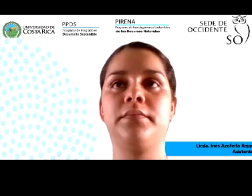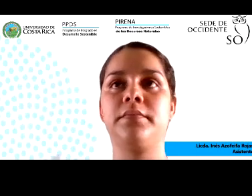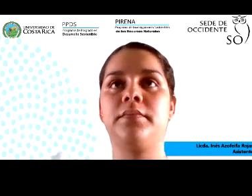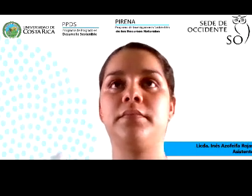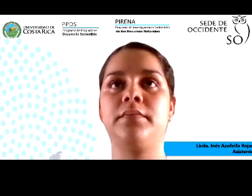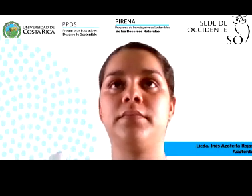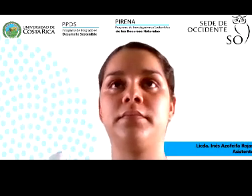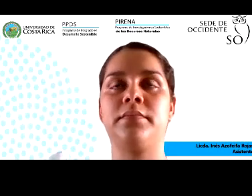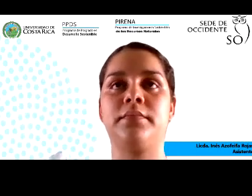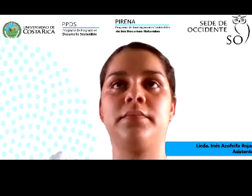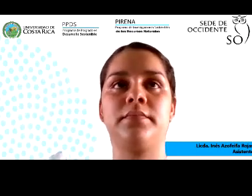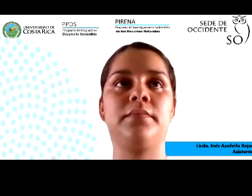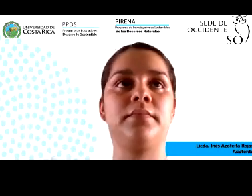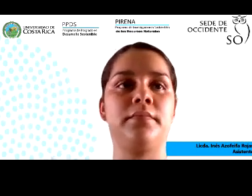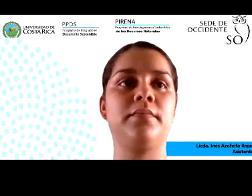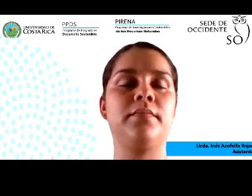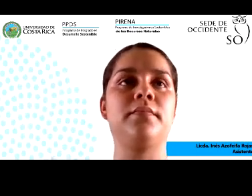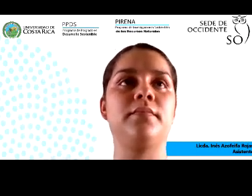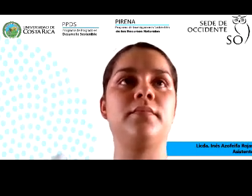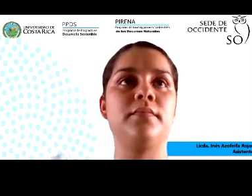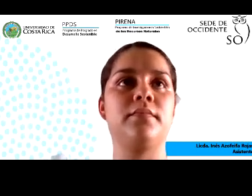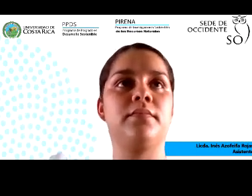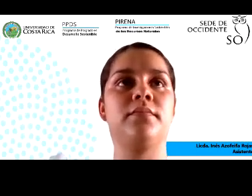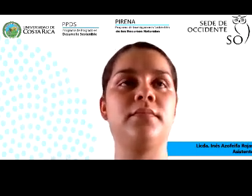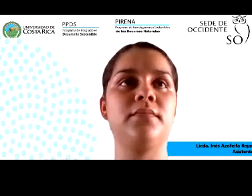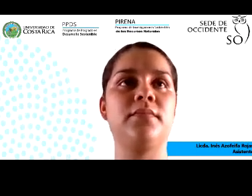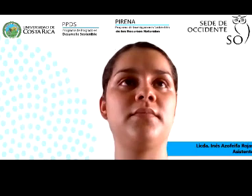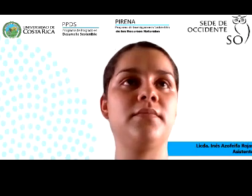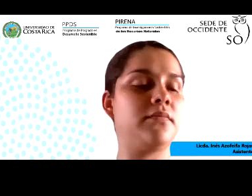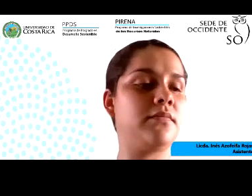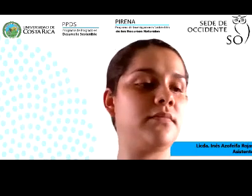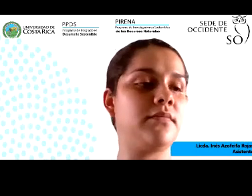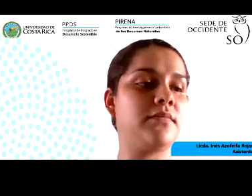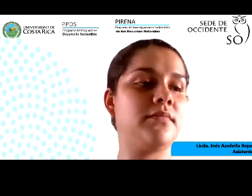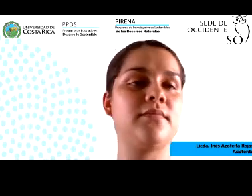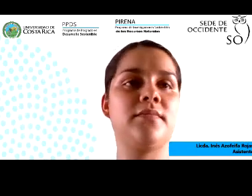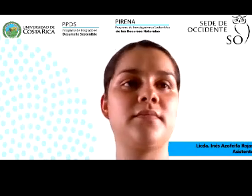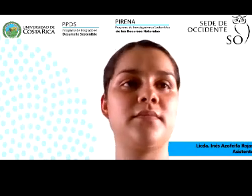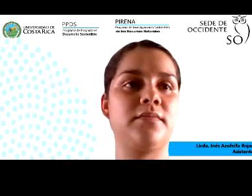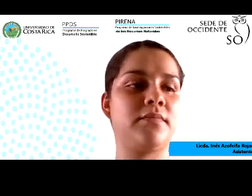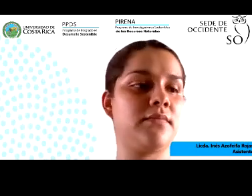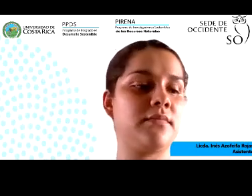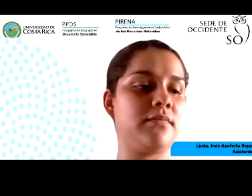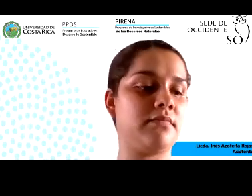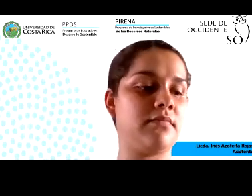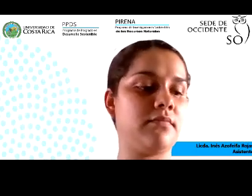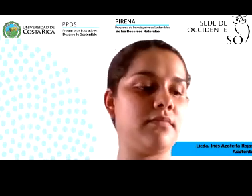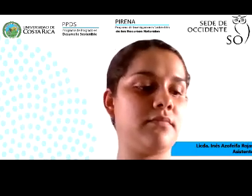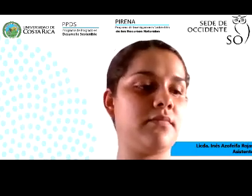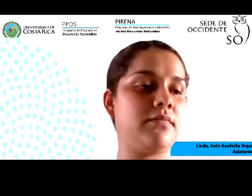estamos a las órdenes si alguno está interesado en este tipo de modelos, pues pueden escribirme. Yo tengo mucha